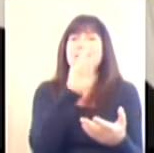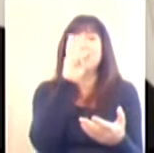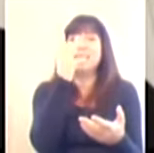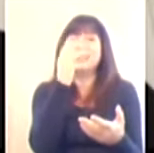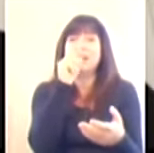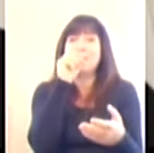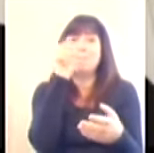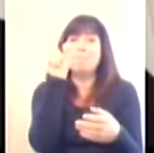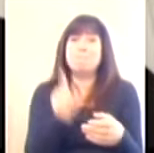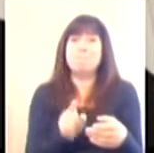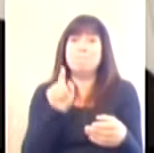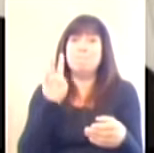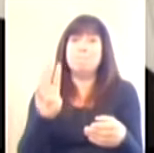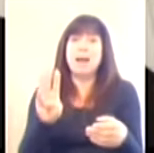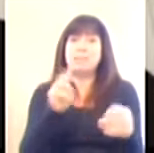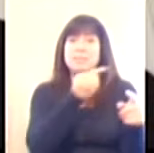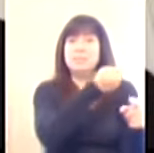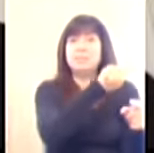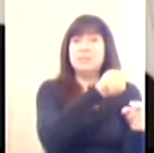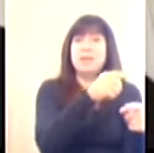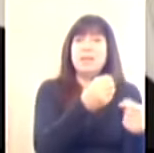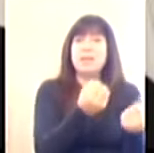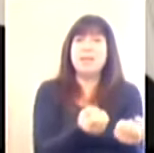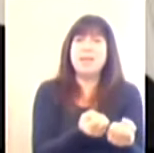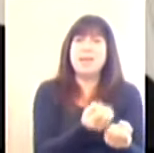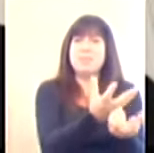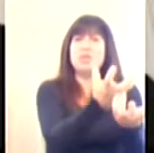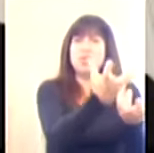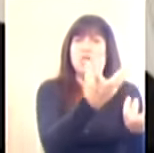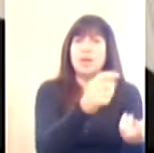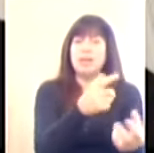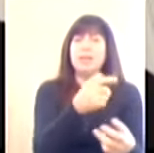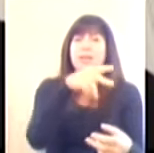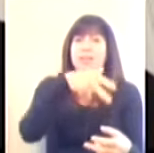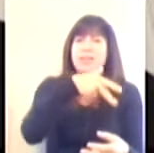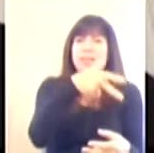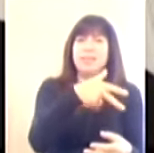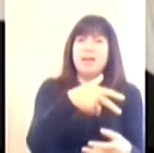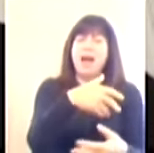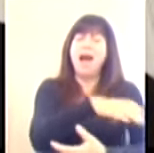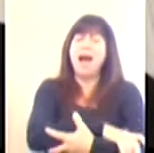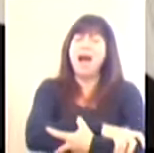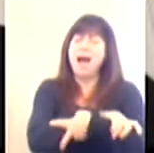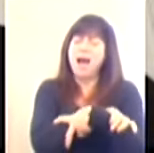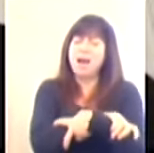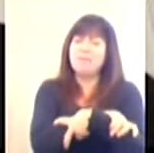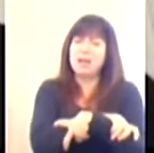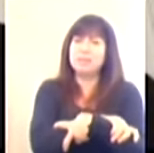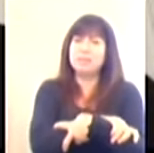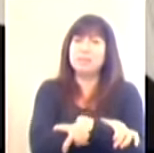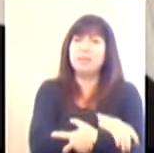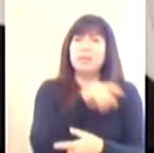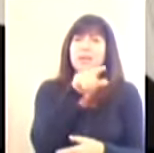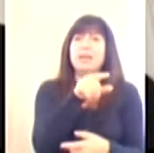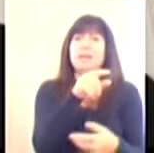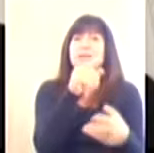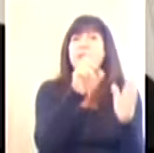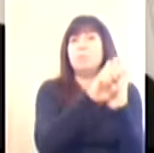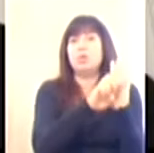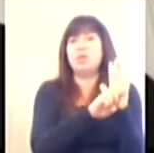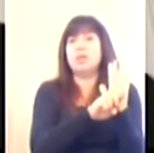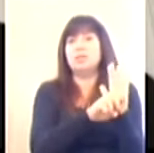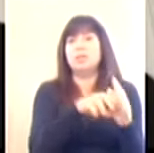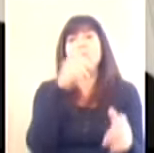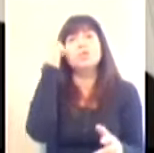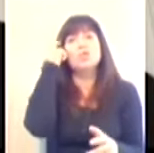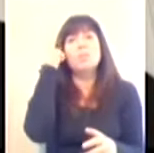efecto invernadero, abrace con tanta fuerza la causa de la carbono neutralidad, me parece una cosa que